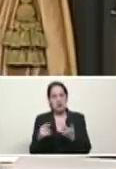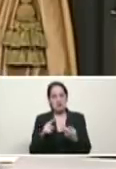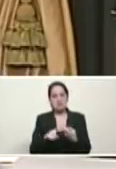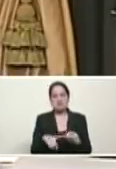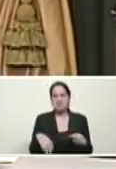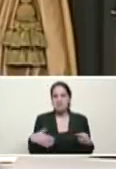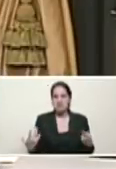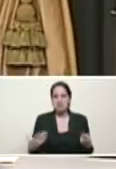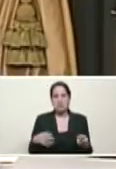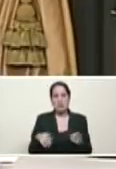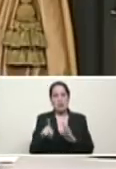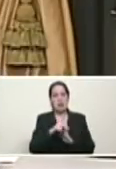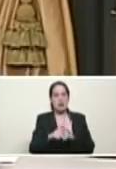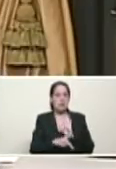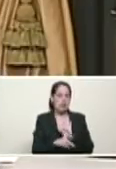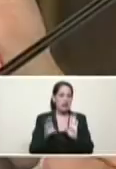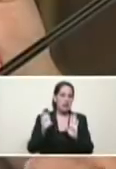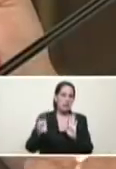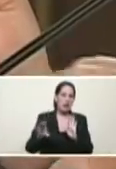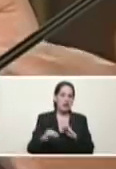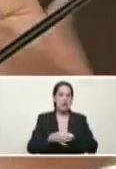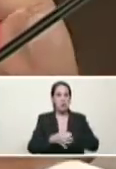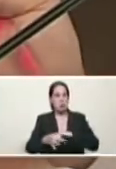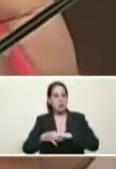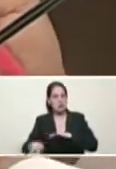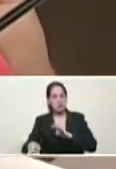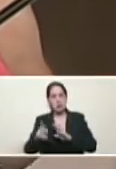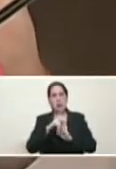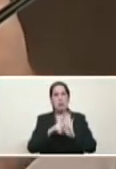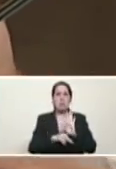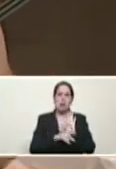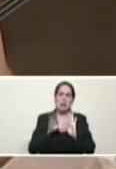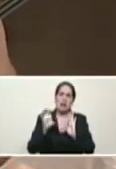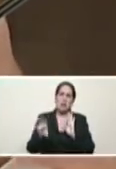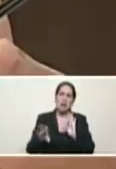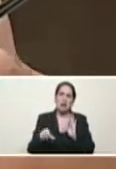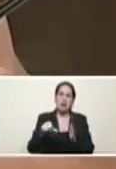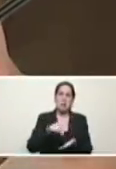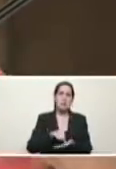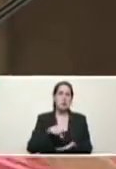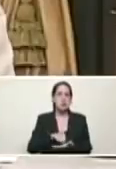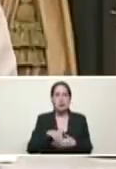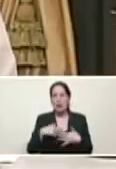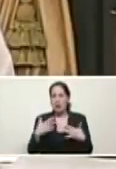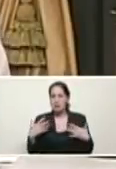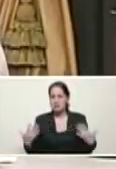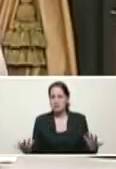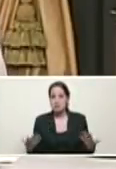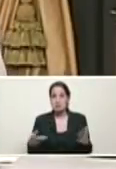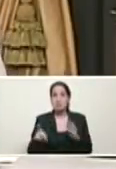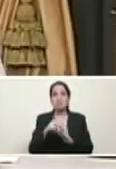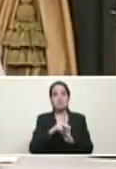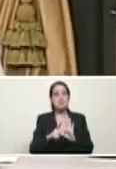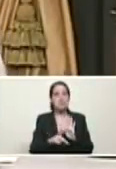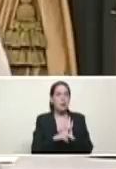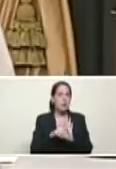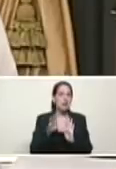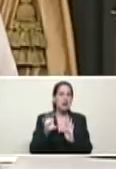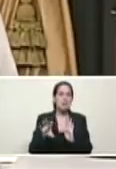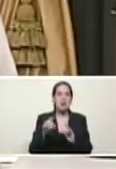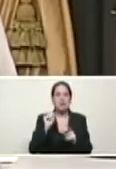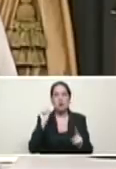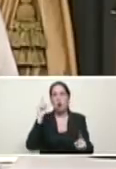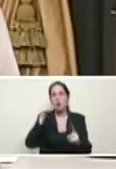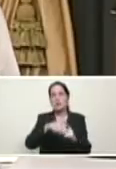patria y mi municipio. El plan de la patria y mi ciudad. Plan de la patria y mis objetivos en